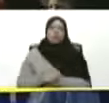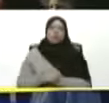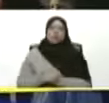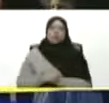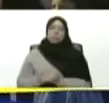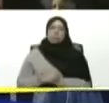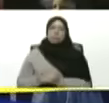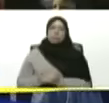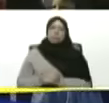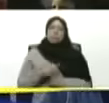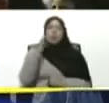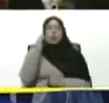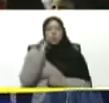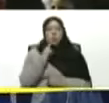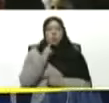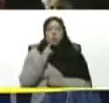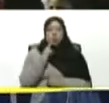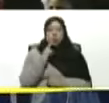Y regresó a Bolívar.